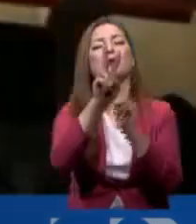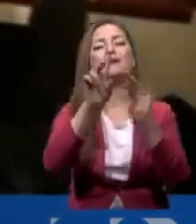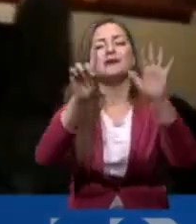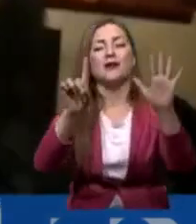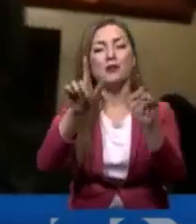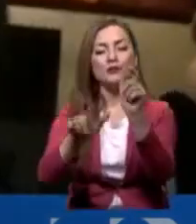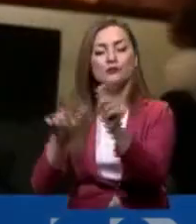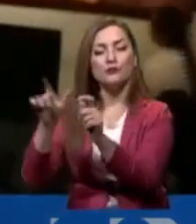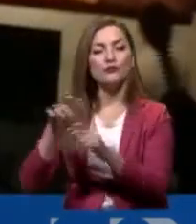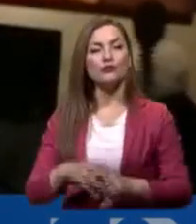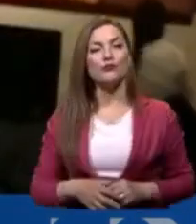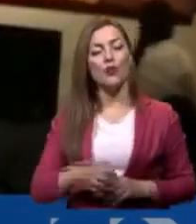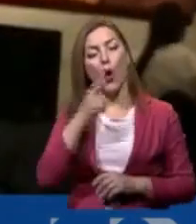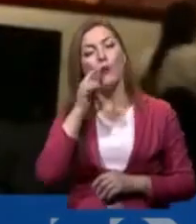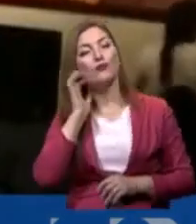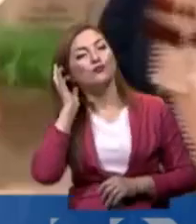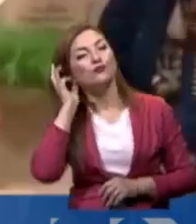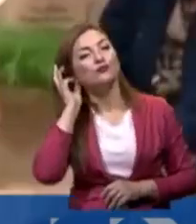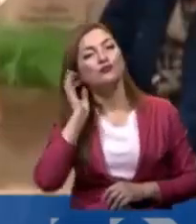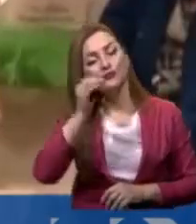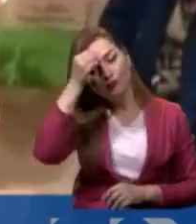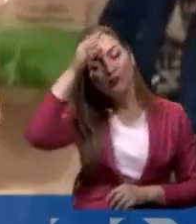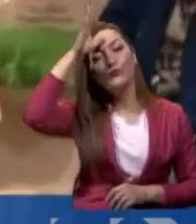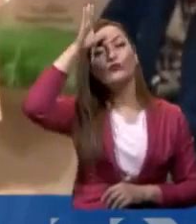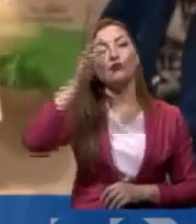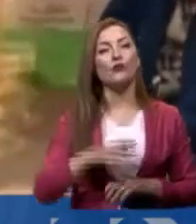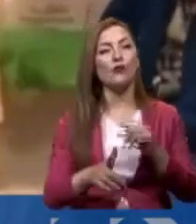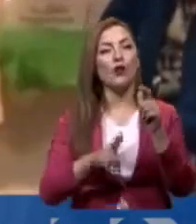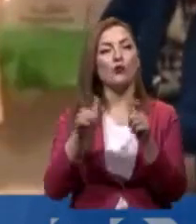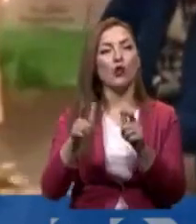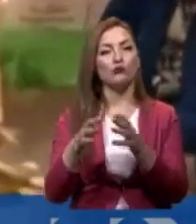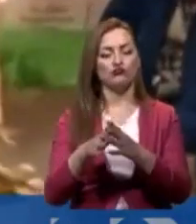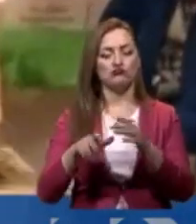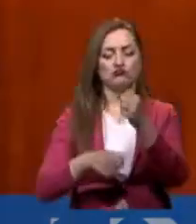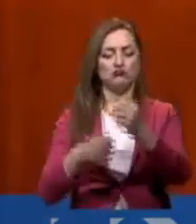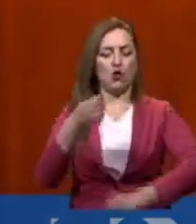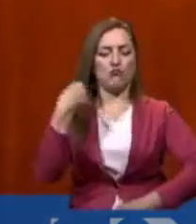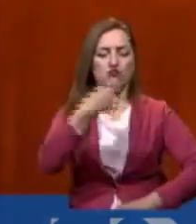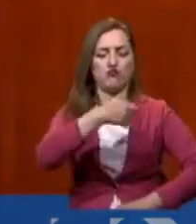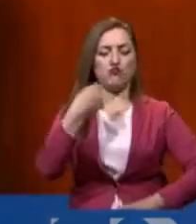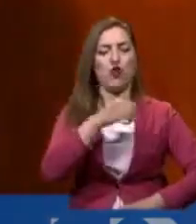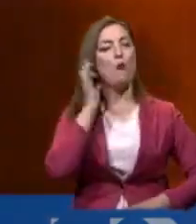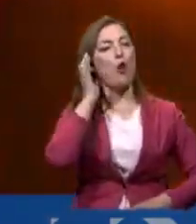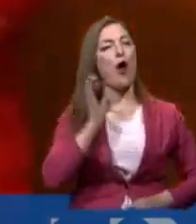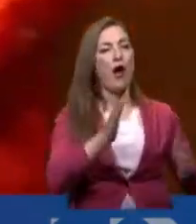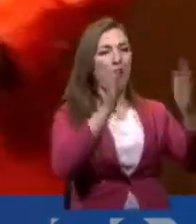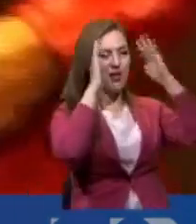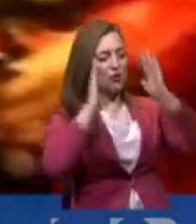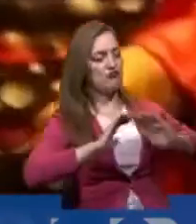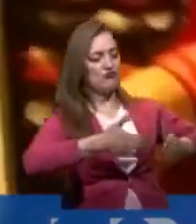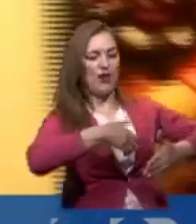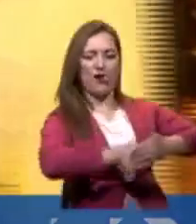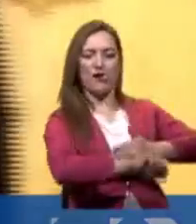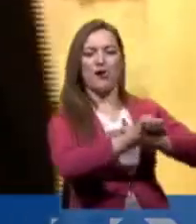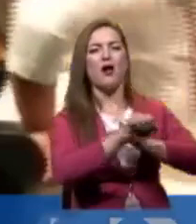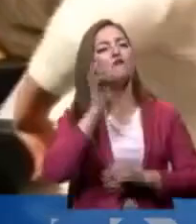personas. Entre los hombres y mujeres de sabiduría hay sanadores, yerbateros y parteras, entre ellas la más longeva de